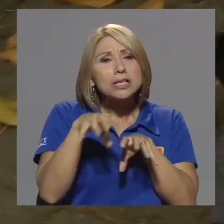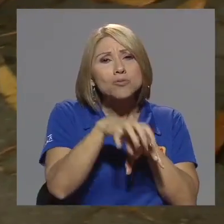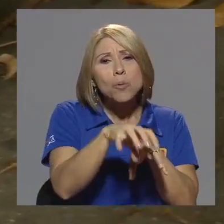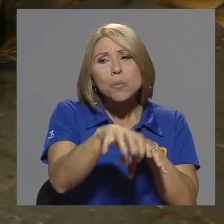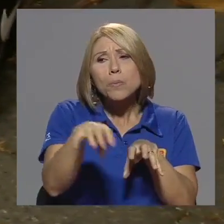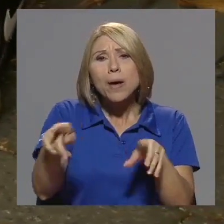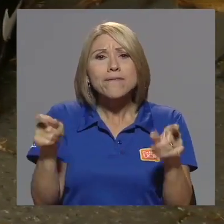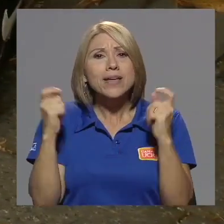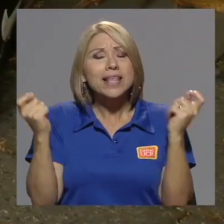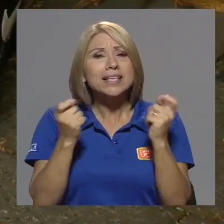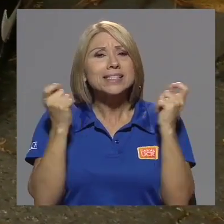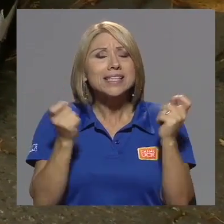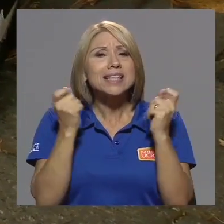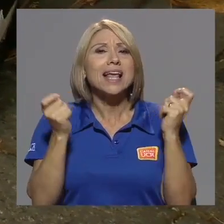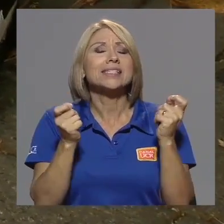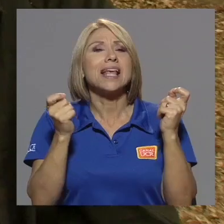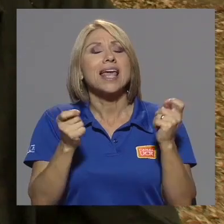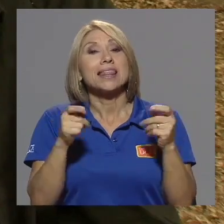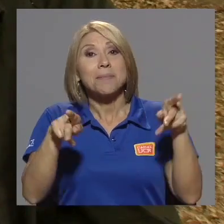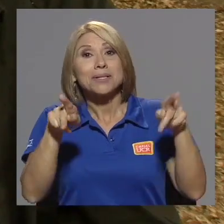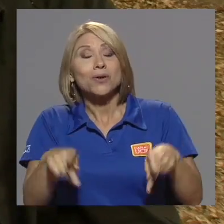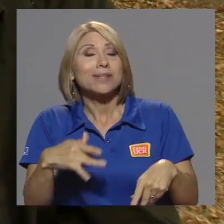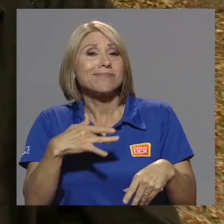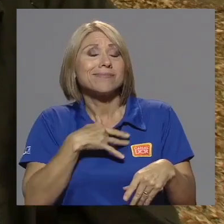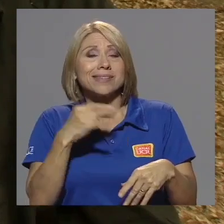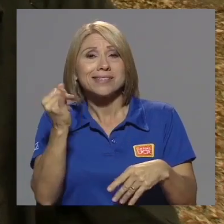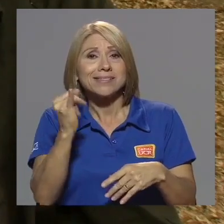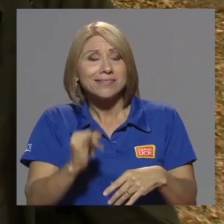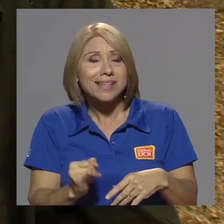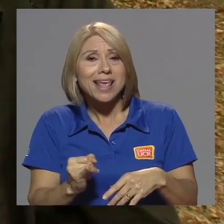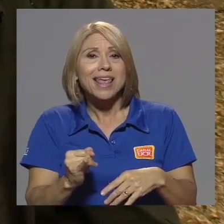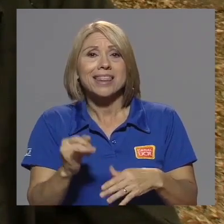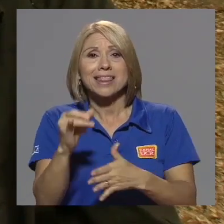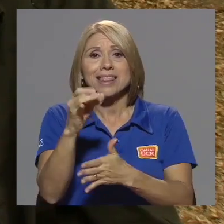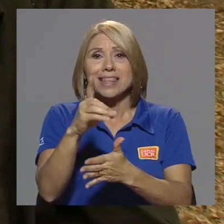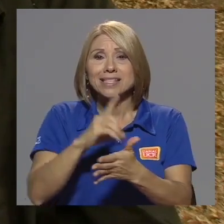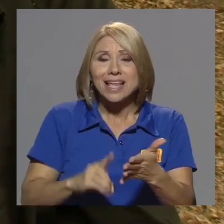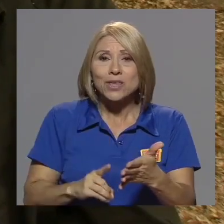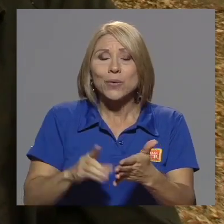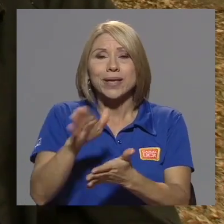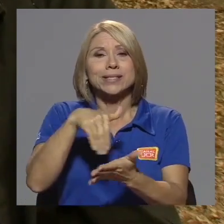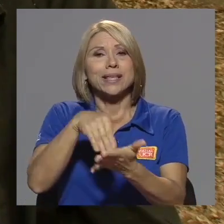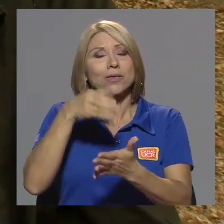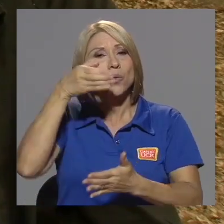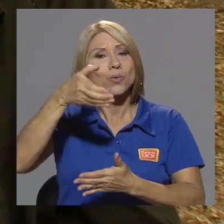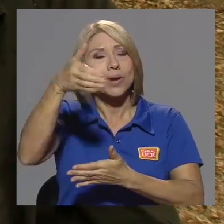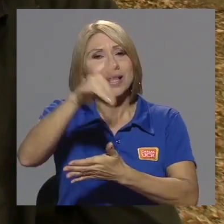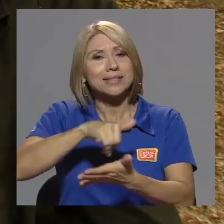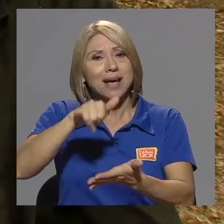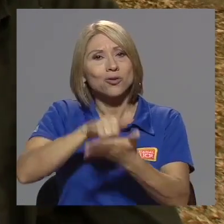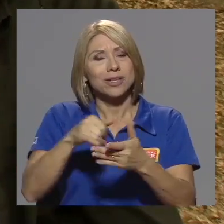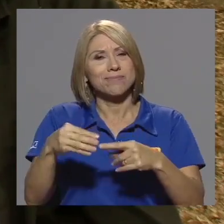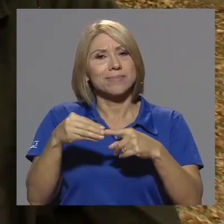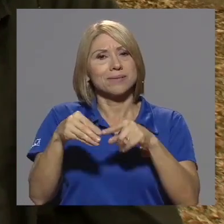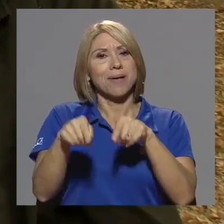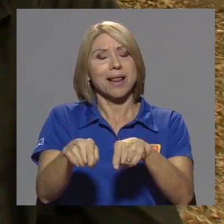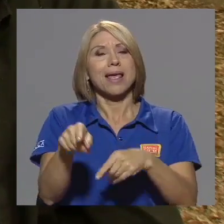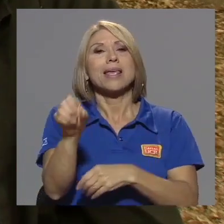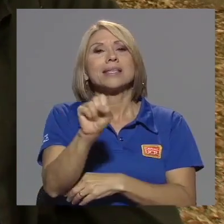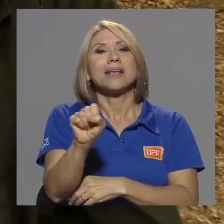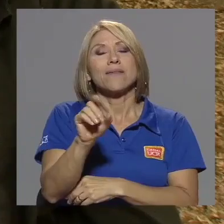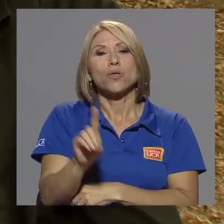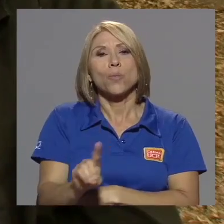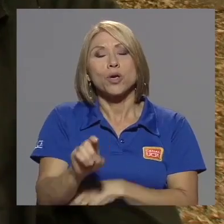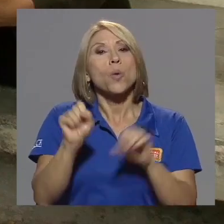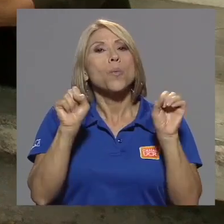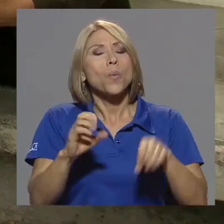de feriecitas, digamos, de fanzine y de diseño en el Centro Cultural San José, que es como nuestra sede principal, sábado